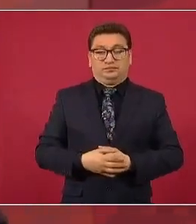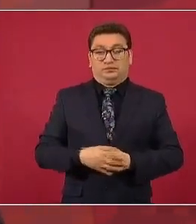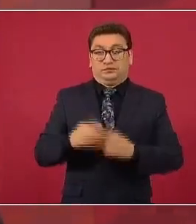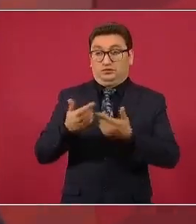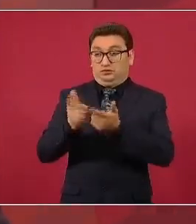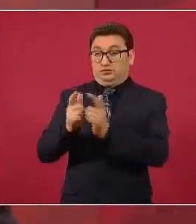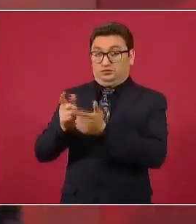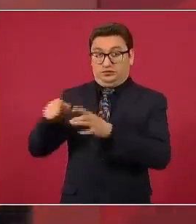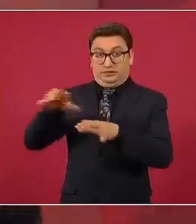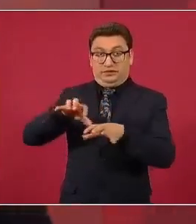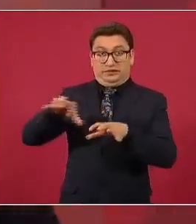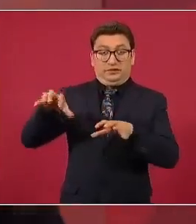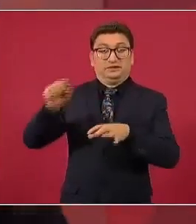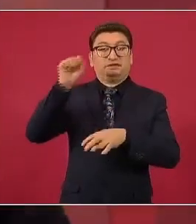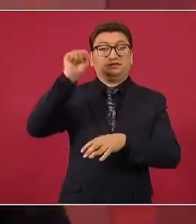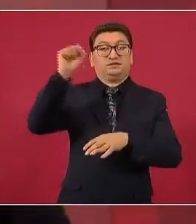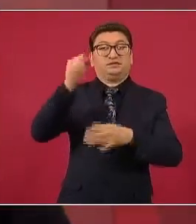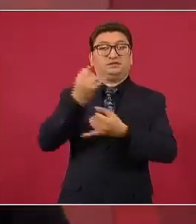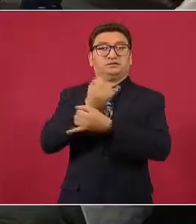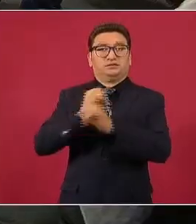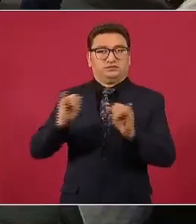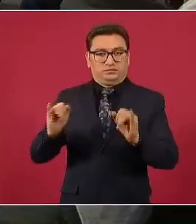sindicatos independientes,